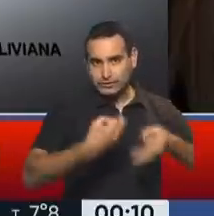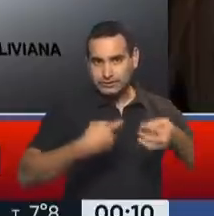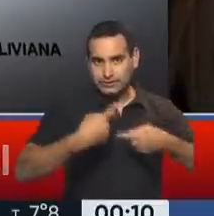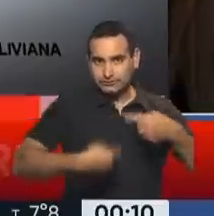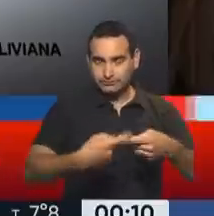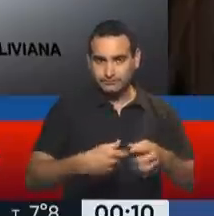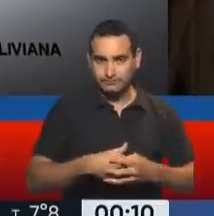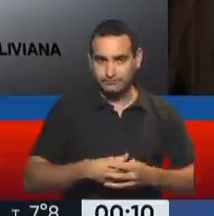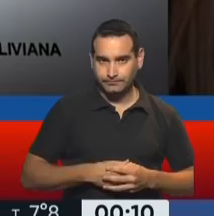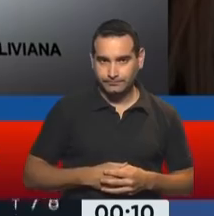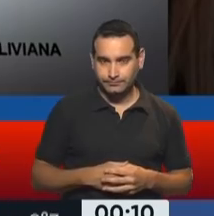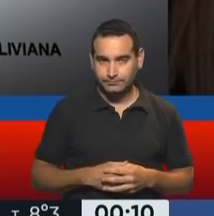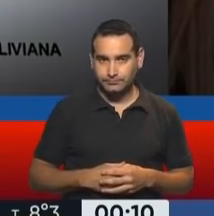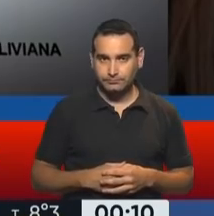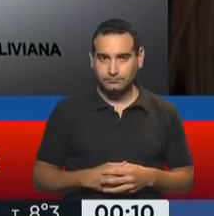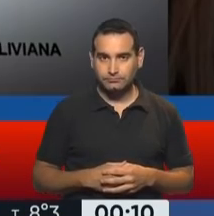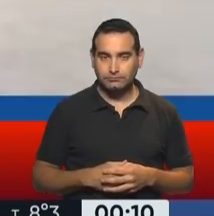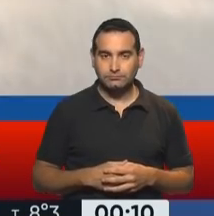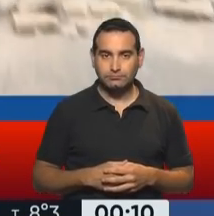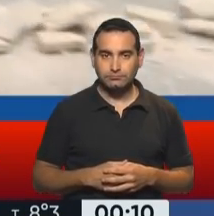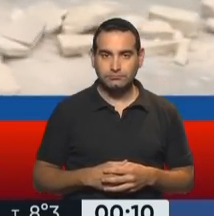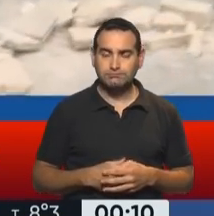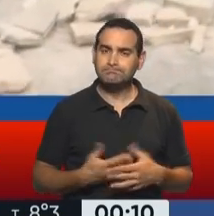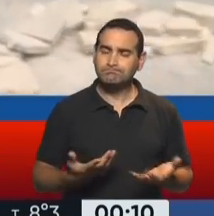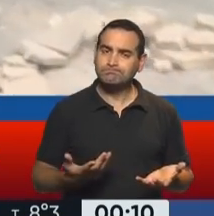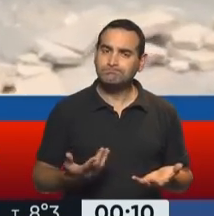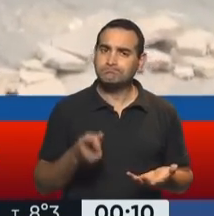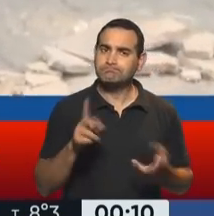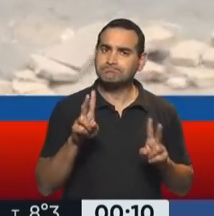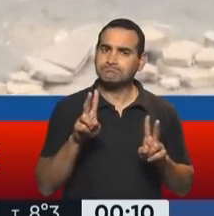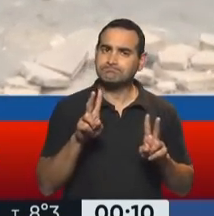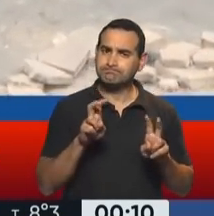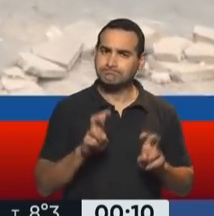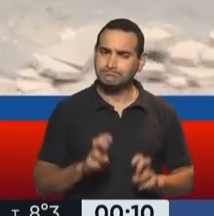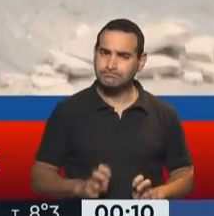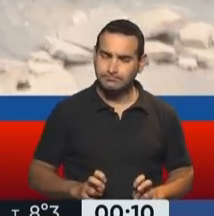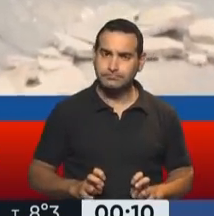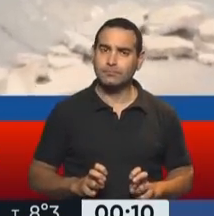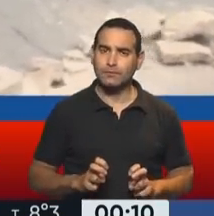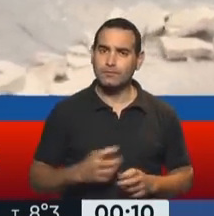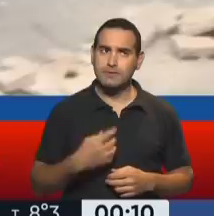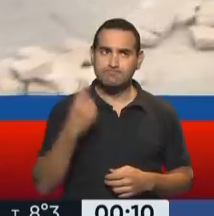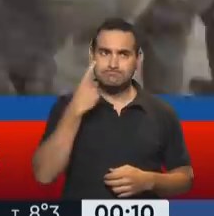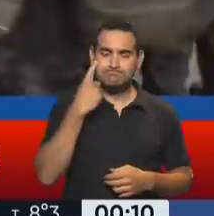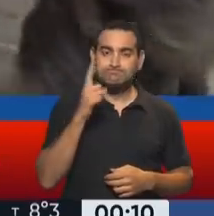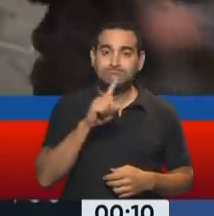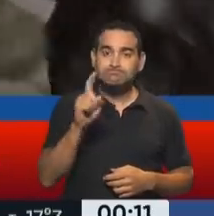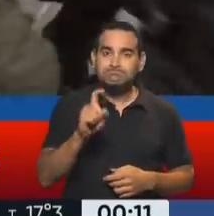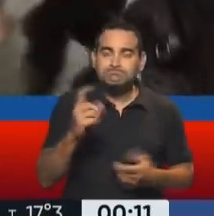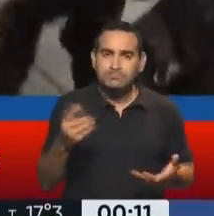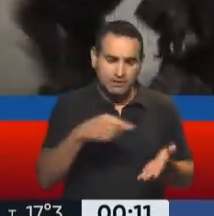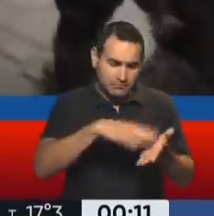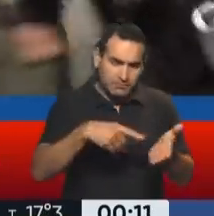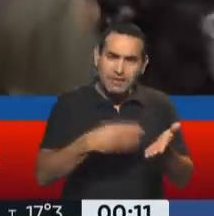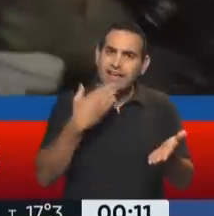situación? Bueno, hay muchos temas ahí que están en interrogante, ¿no? El agradecimiento